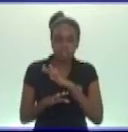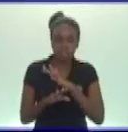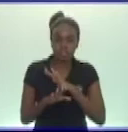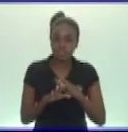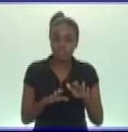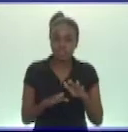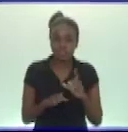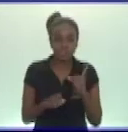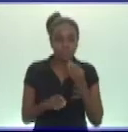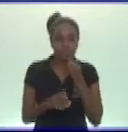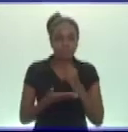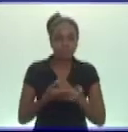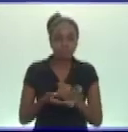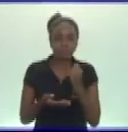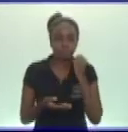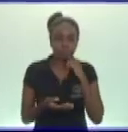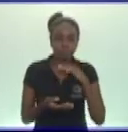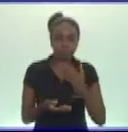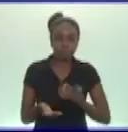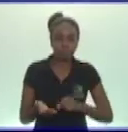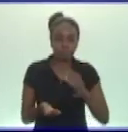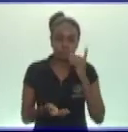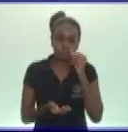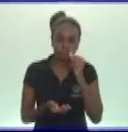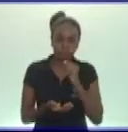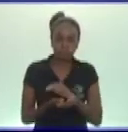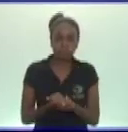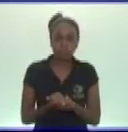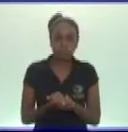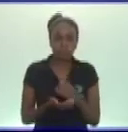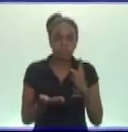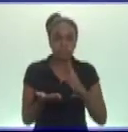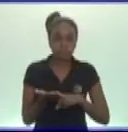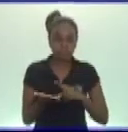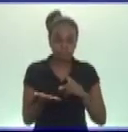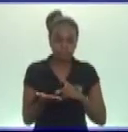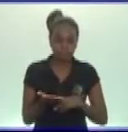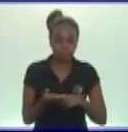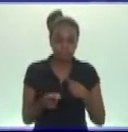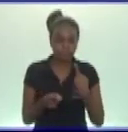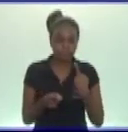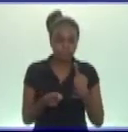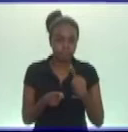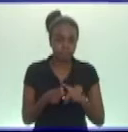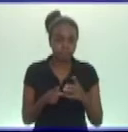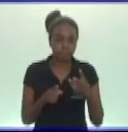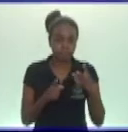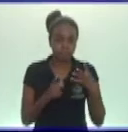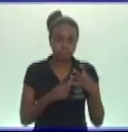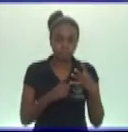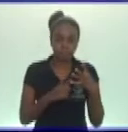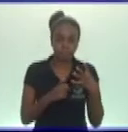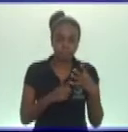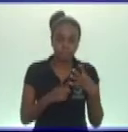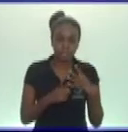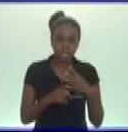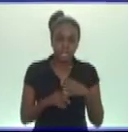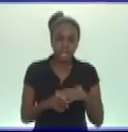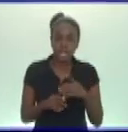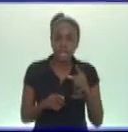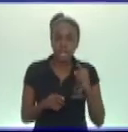Está el padre, un hombre totalmente autoritario, en su casa se hace lo que él dice, lo que él